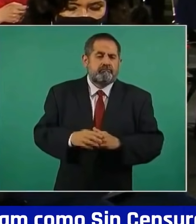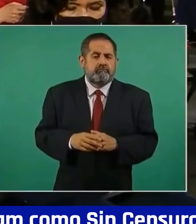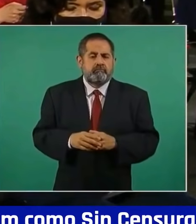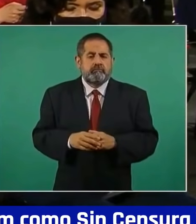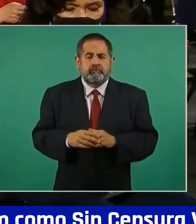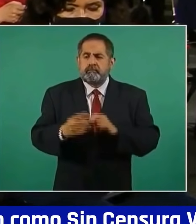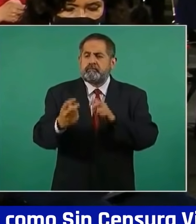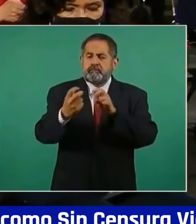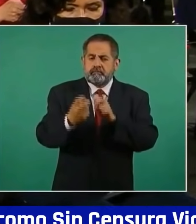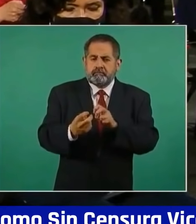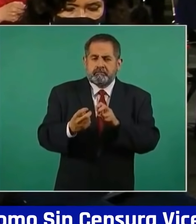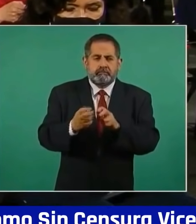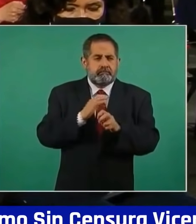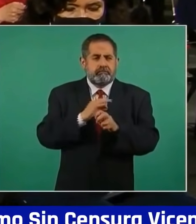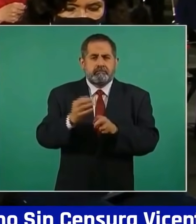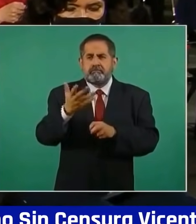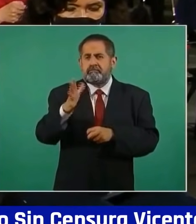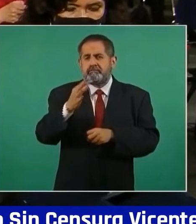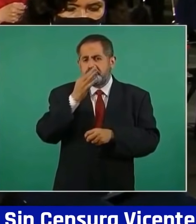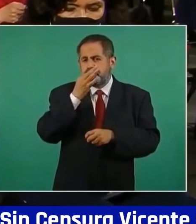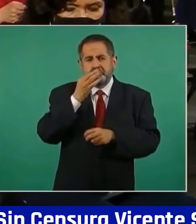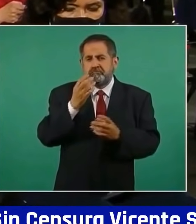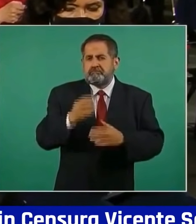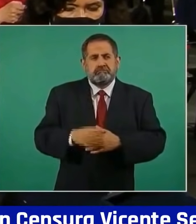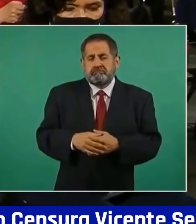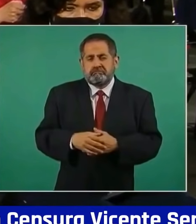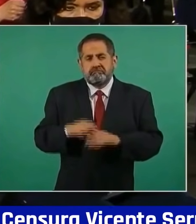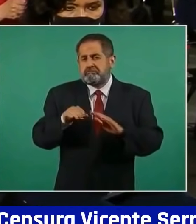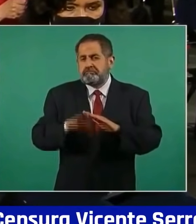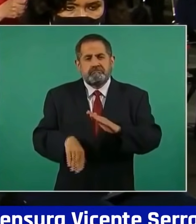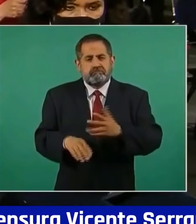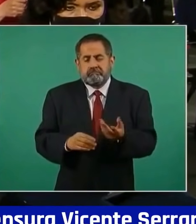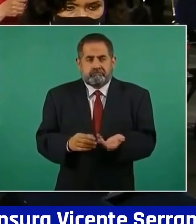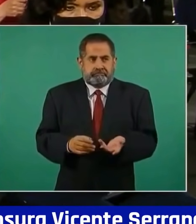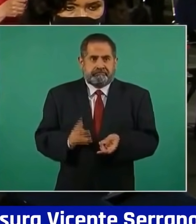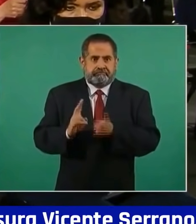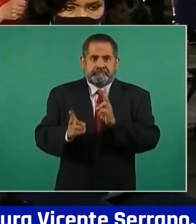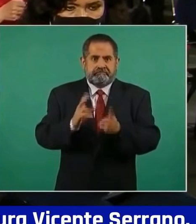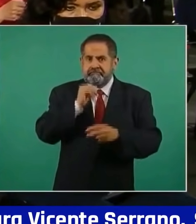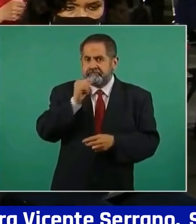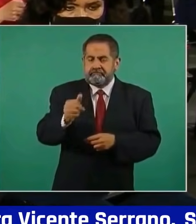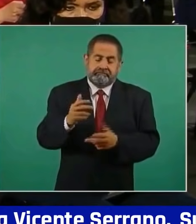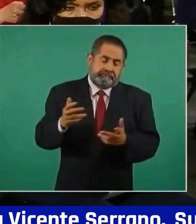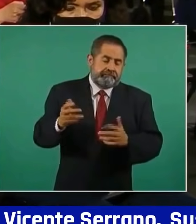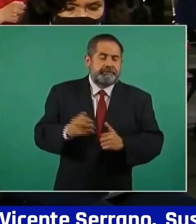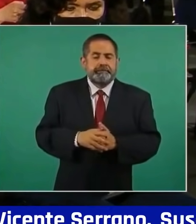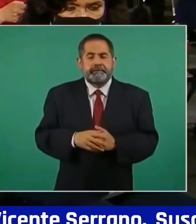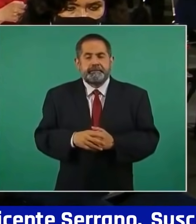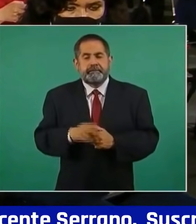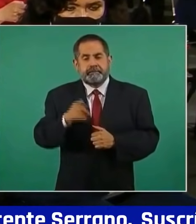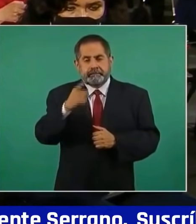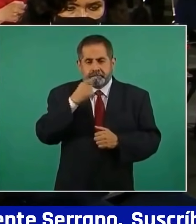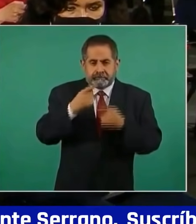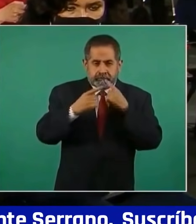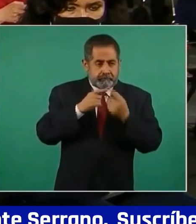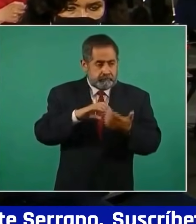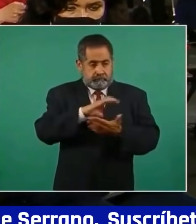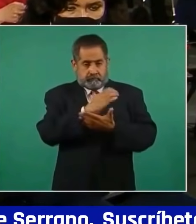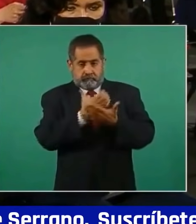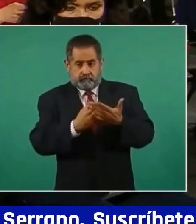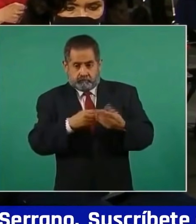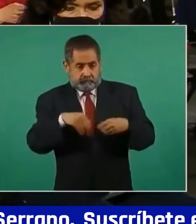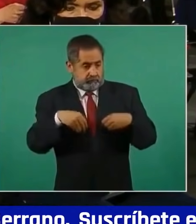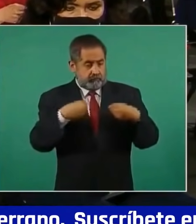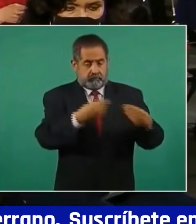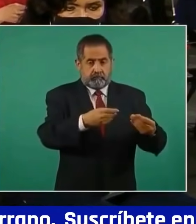el recibimiento más de 10 minutos fue mucho y resulta que el último contrato que se le dio,